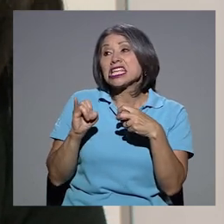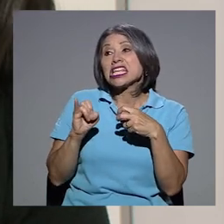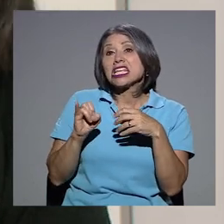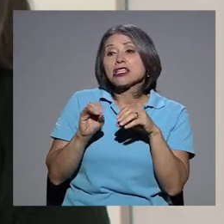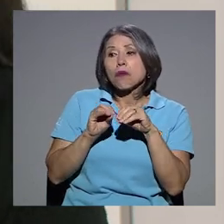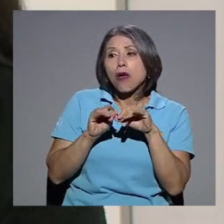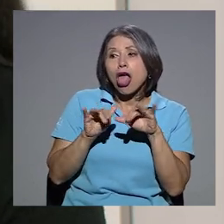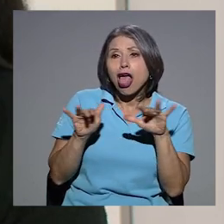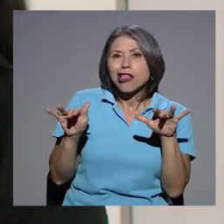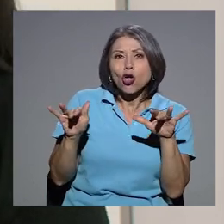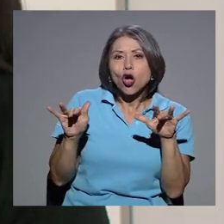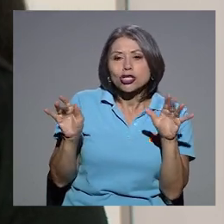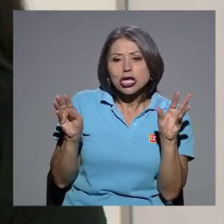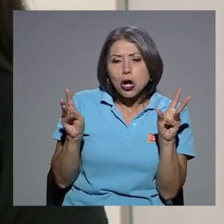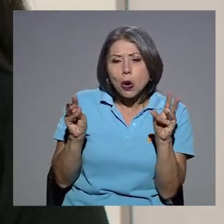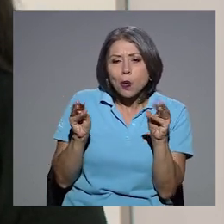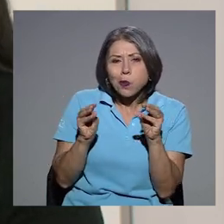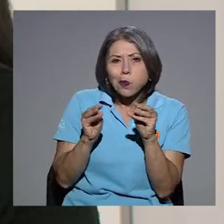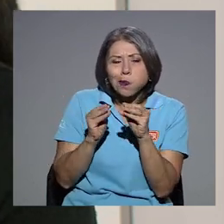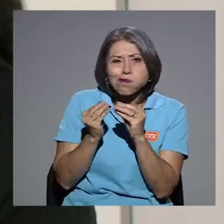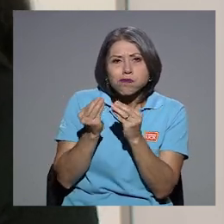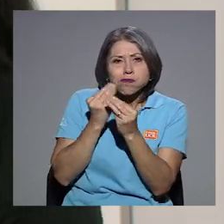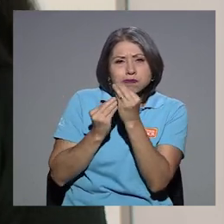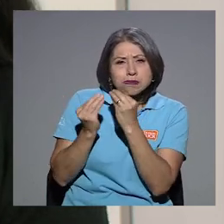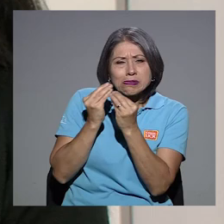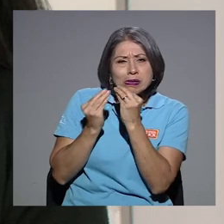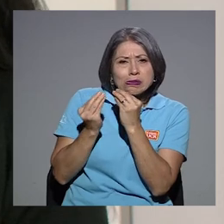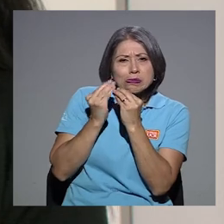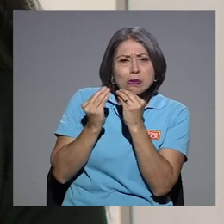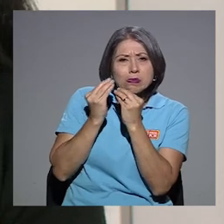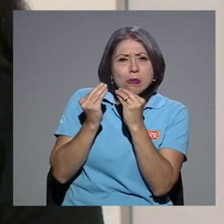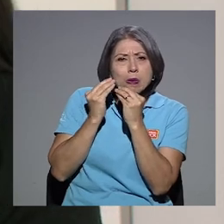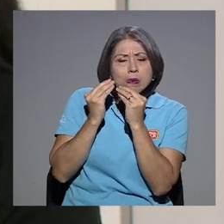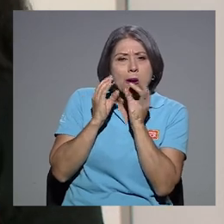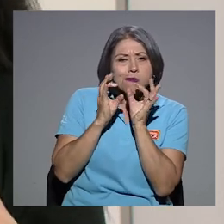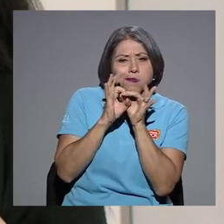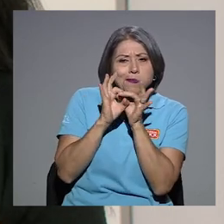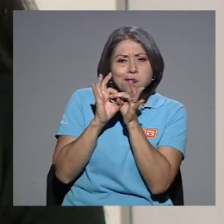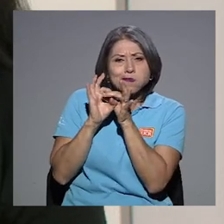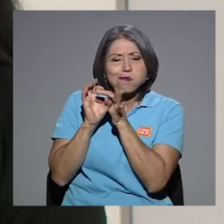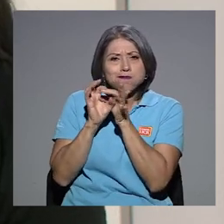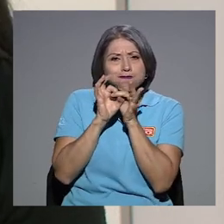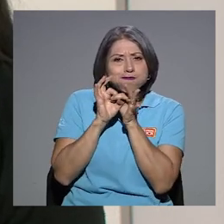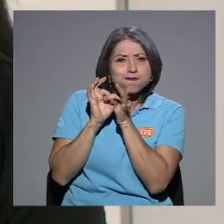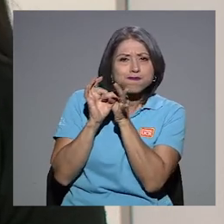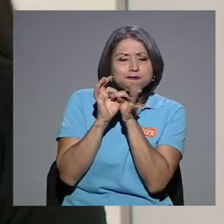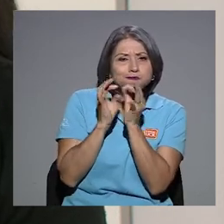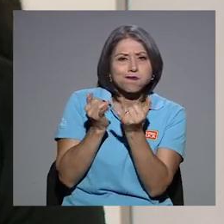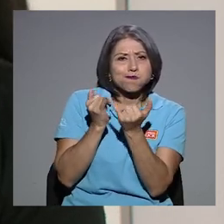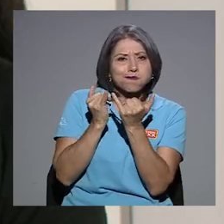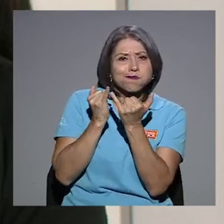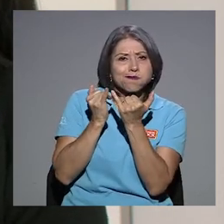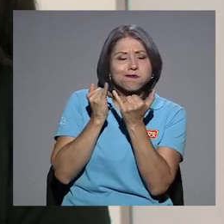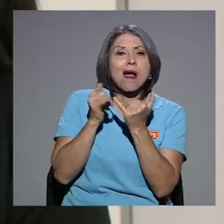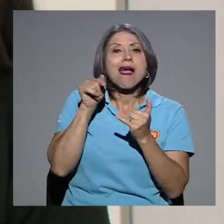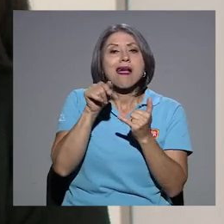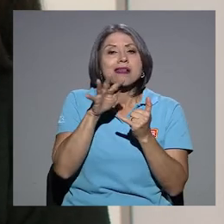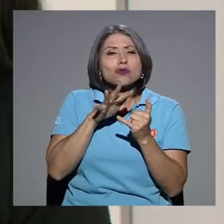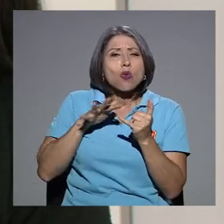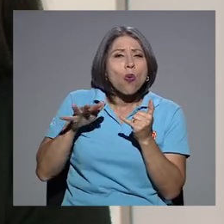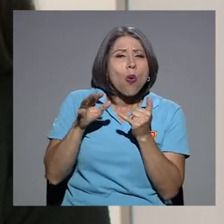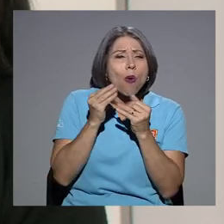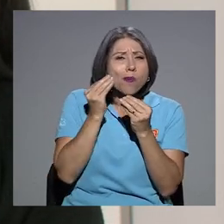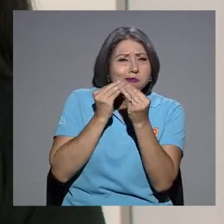acumulen y se acumulen y se acumulen, ellas van formando uniones, van formando complejos. Entonces, esos complejos,